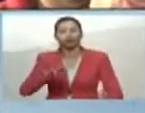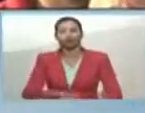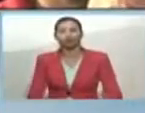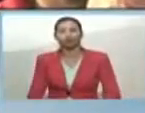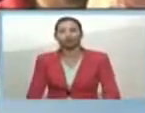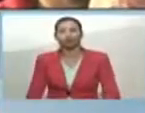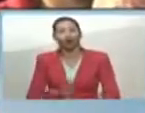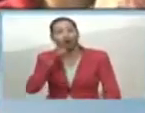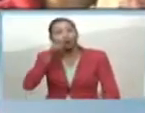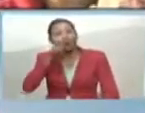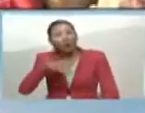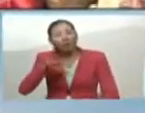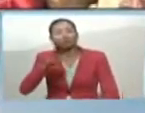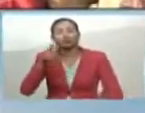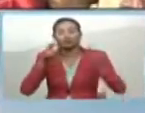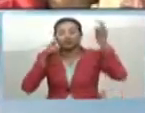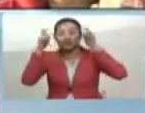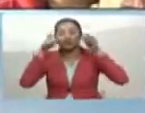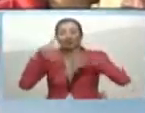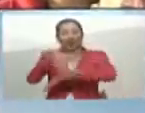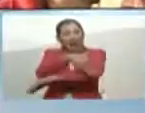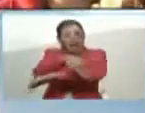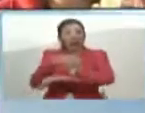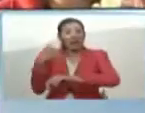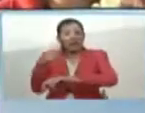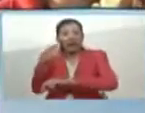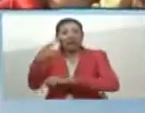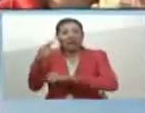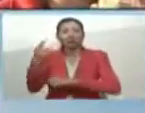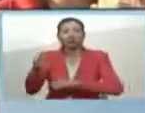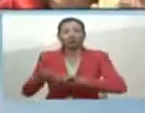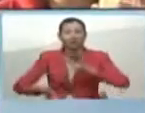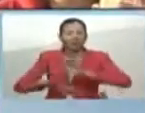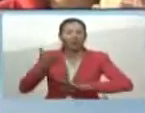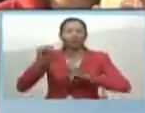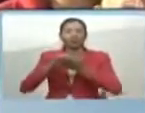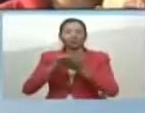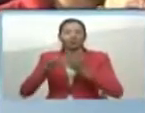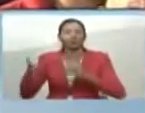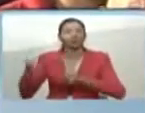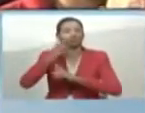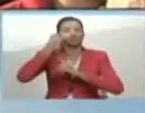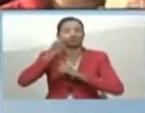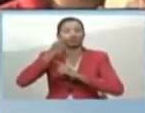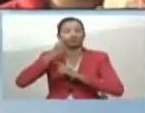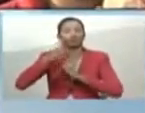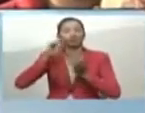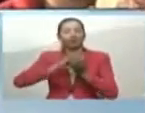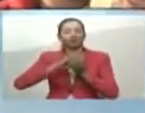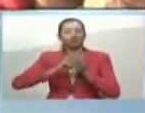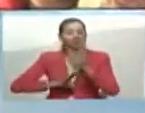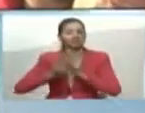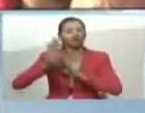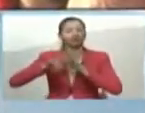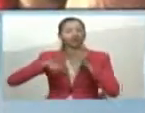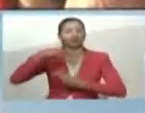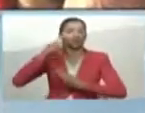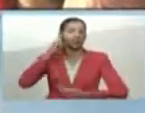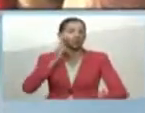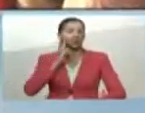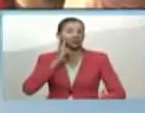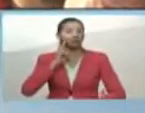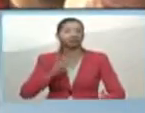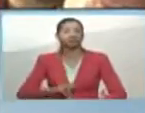pueblo chavista que está en la calle, que salgamos a la reconquista de la revolución bolivariana, para el